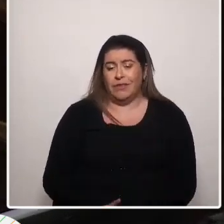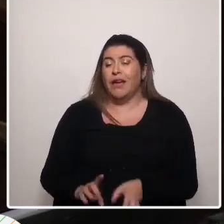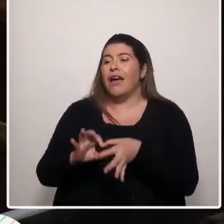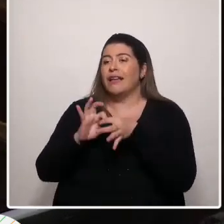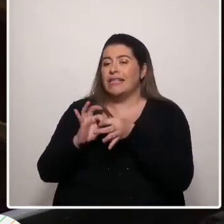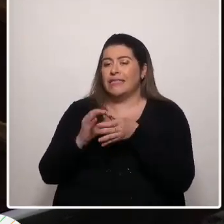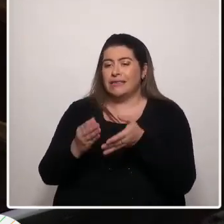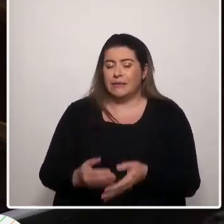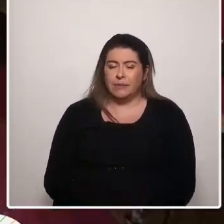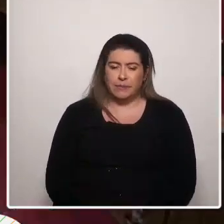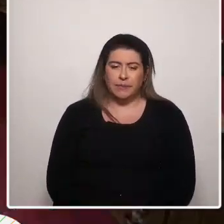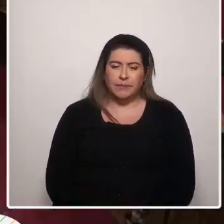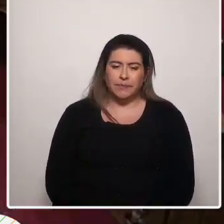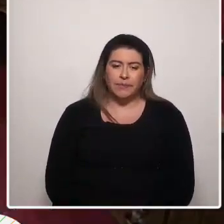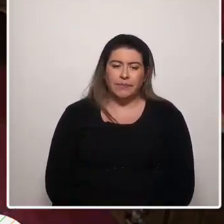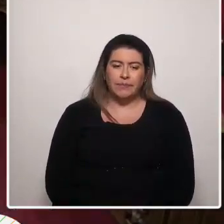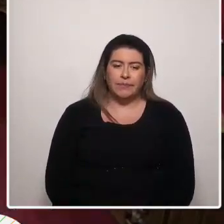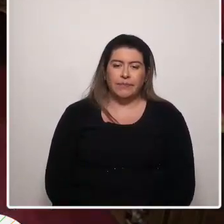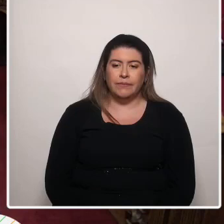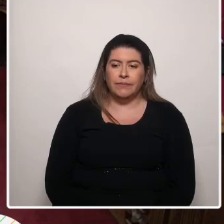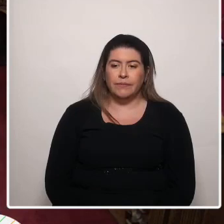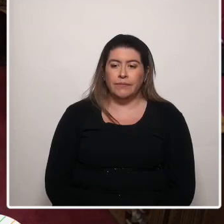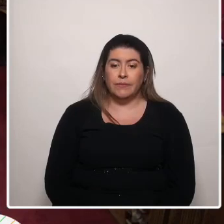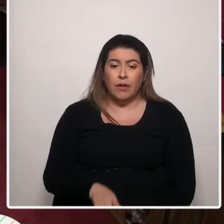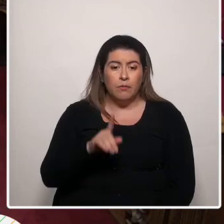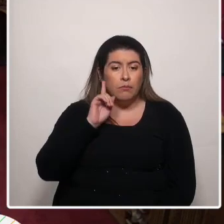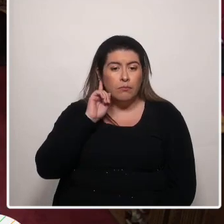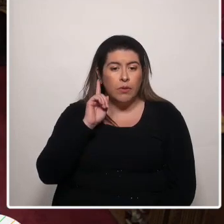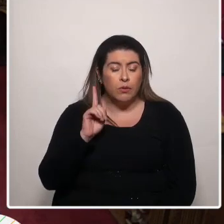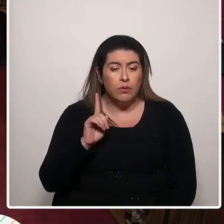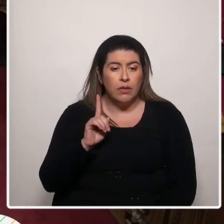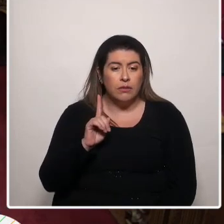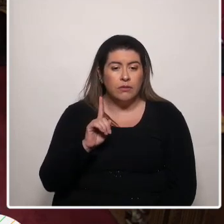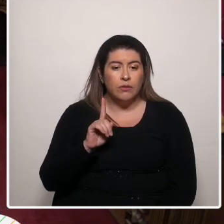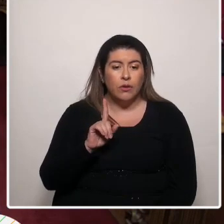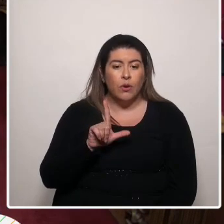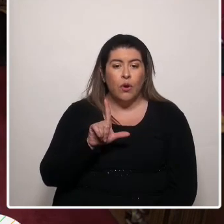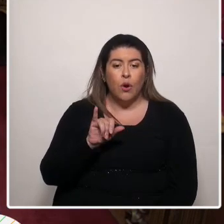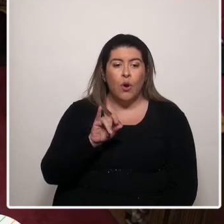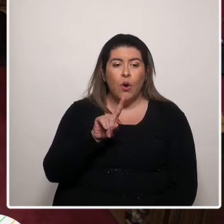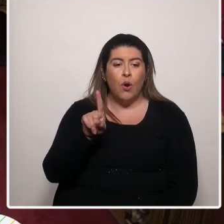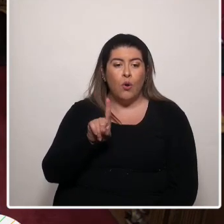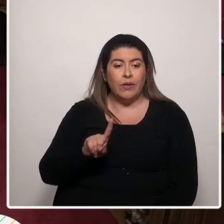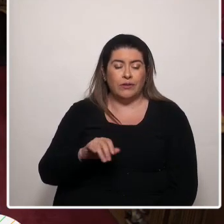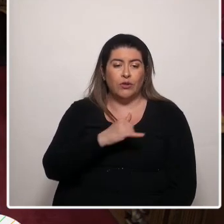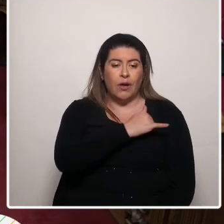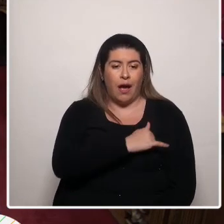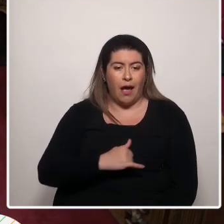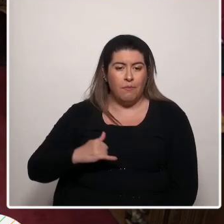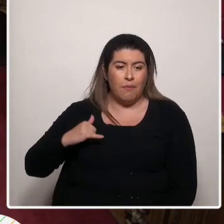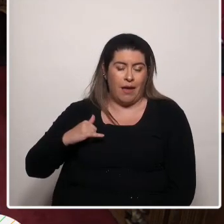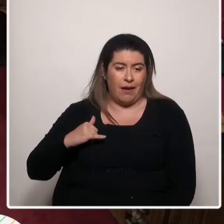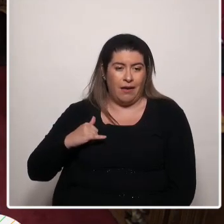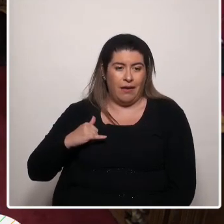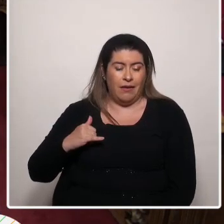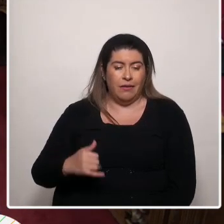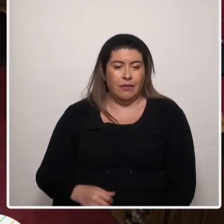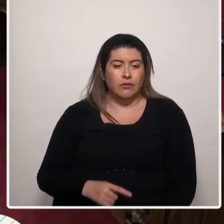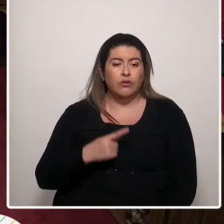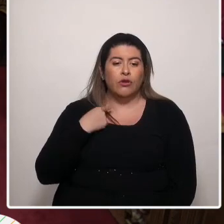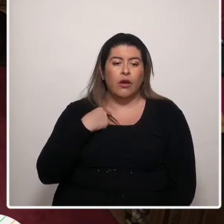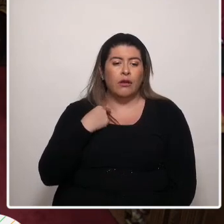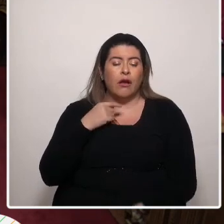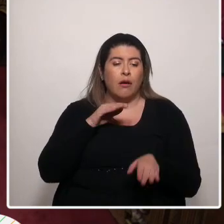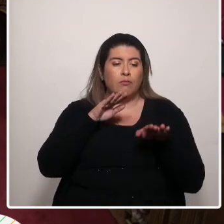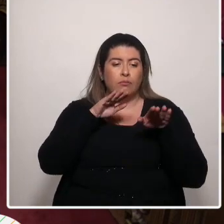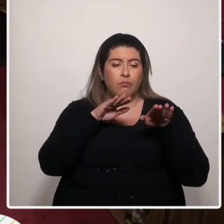bien. Sí, bueno, me escuchan, ¿no? Luis Jiménez Cáceres, constituyente Aymara. Quiero un poco refrendar las